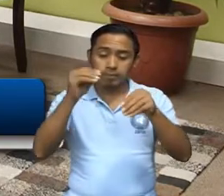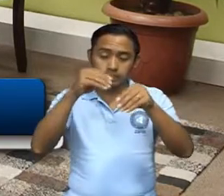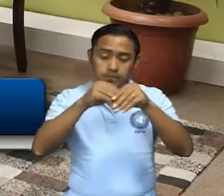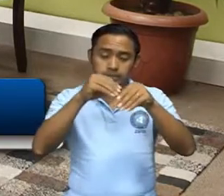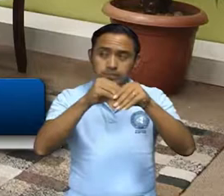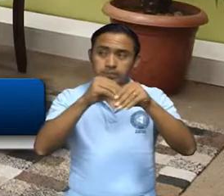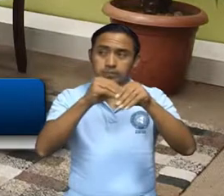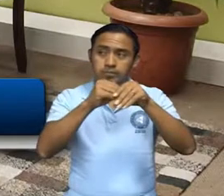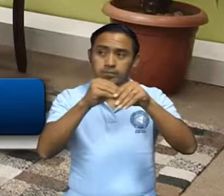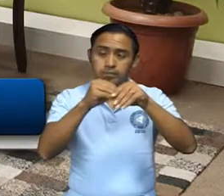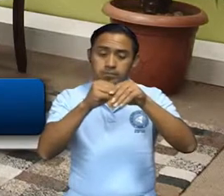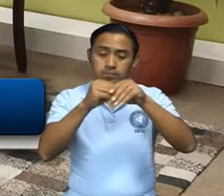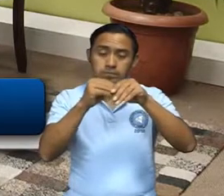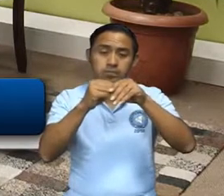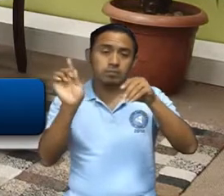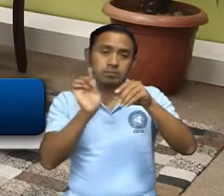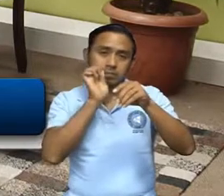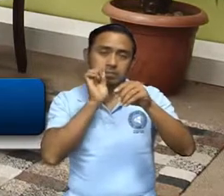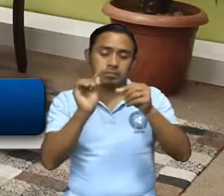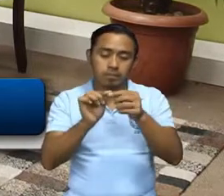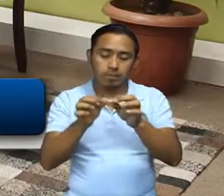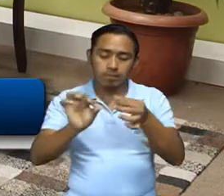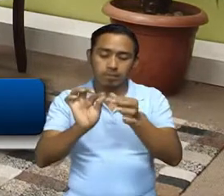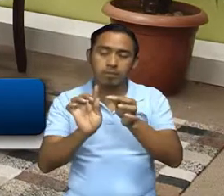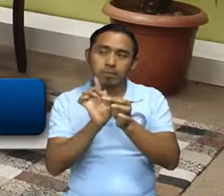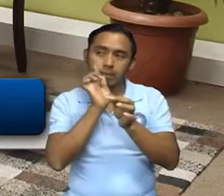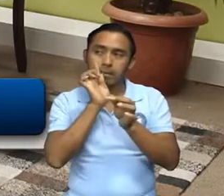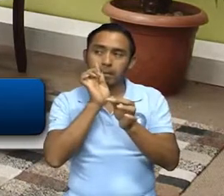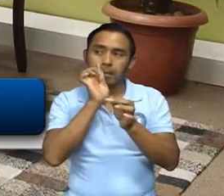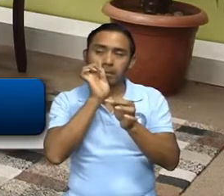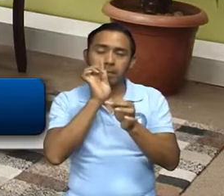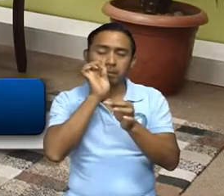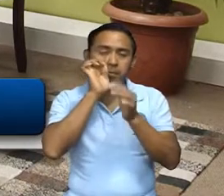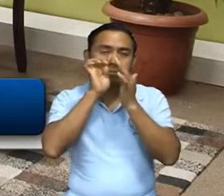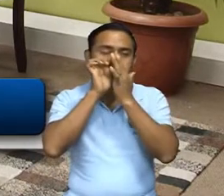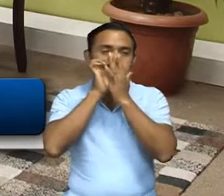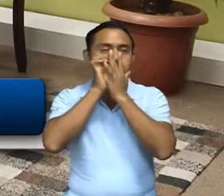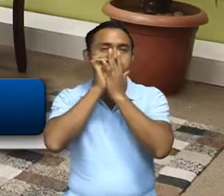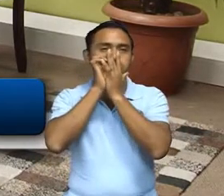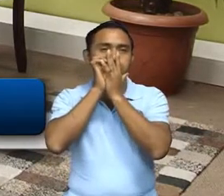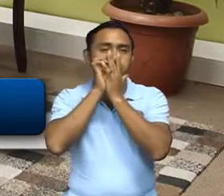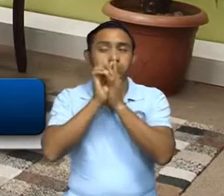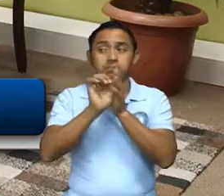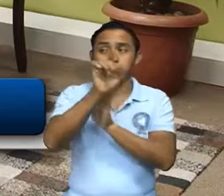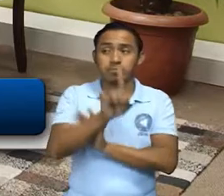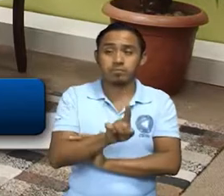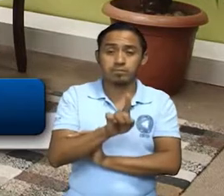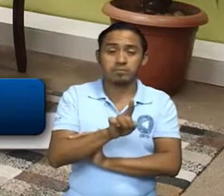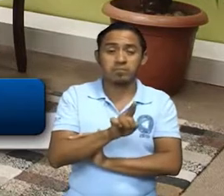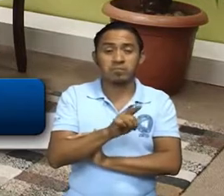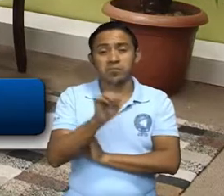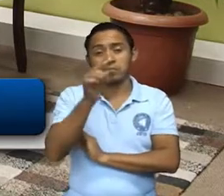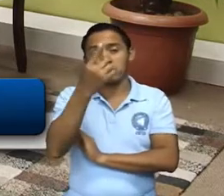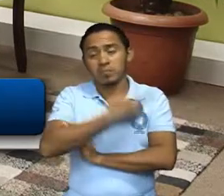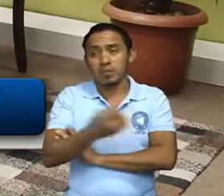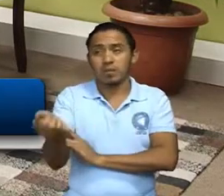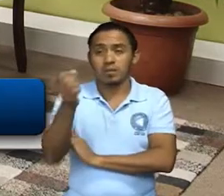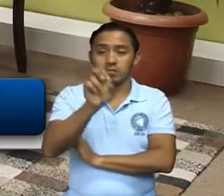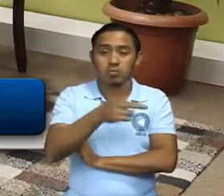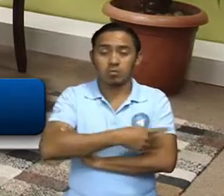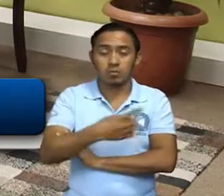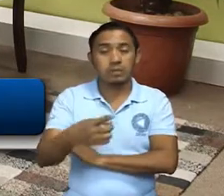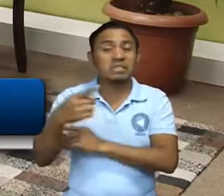Son taponamientos que pueden llevar un día, dos días, ¿ya? Hasta posteriormente la valoración, ¿ya? En caso de ser muy grave,